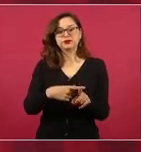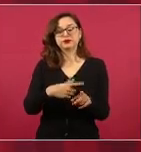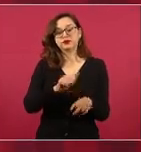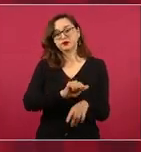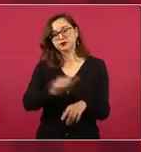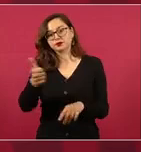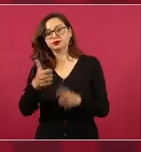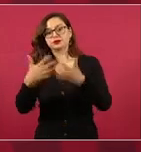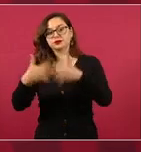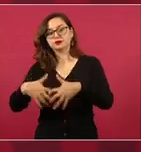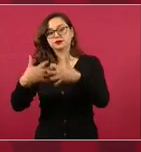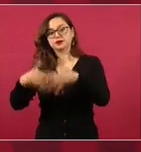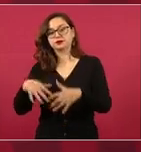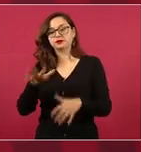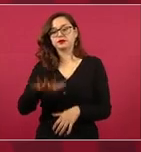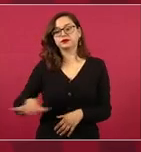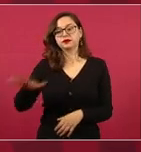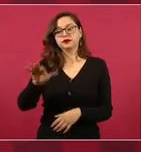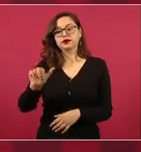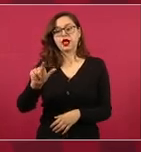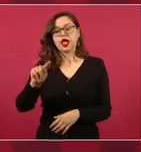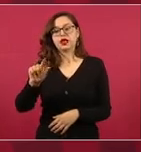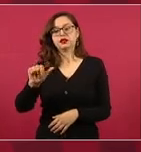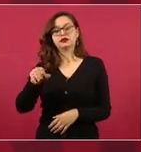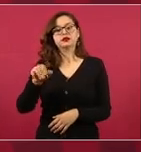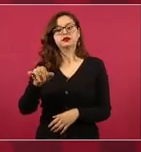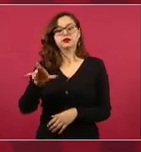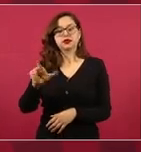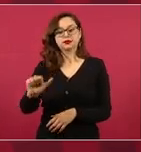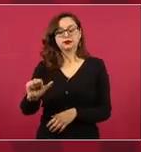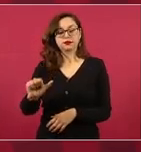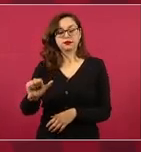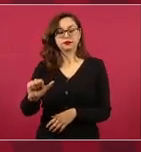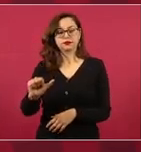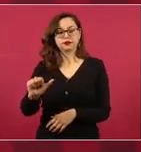Altamira. Estoy hablando de…